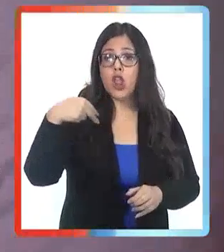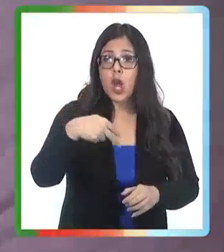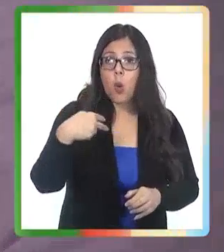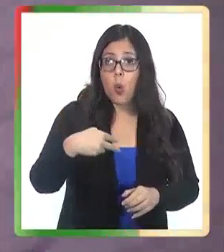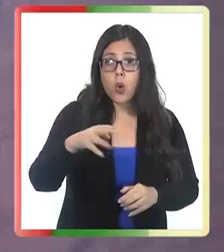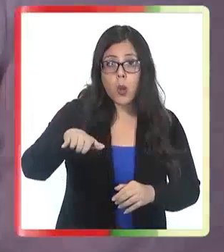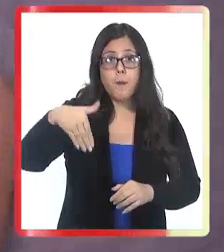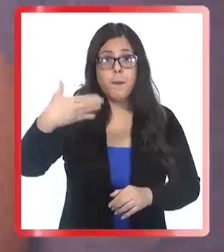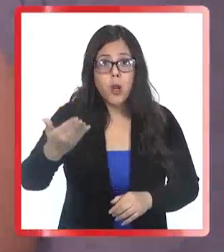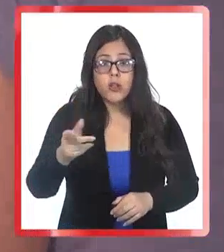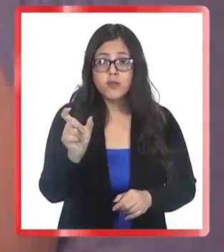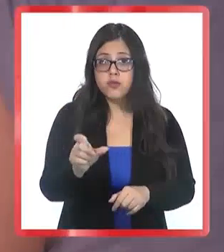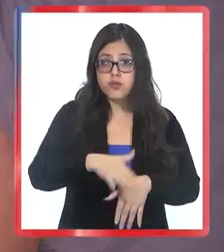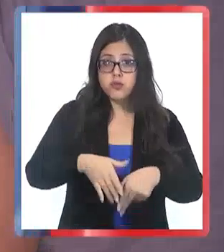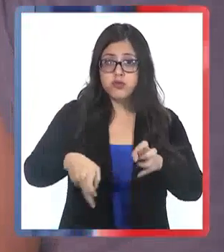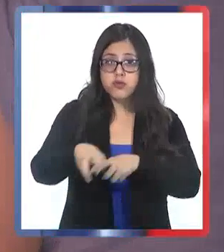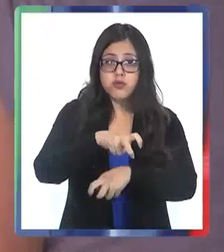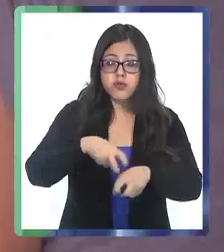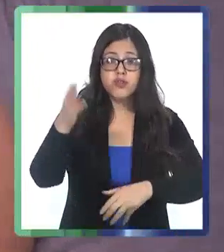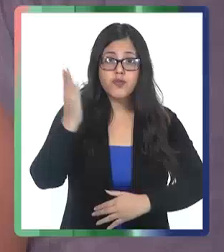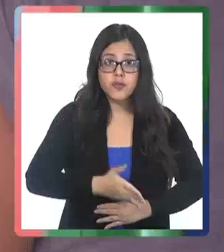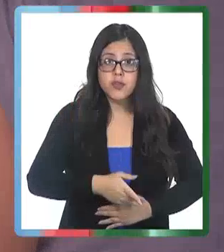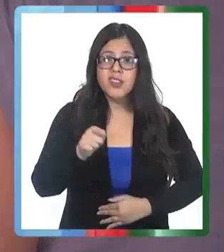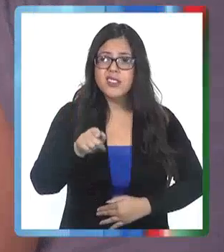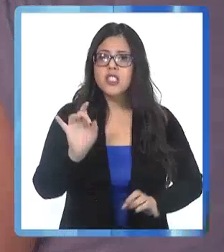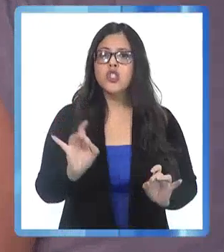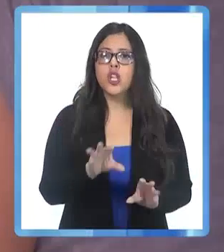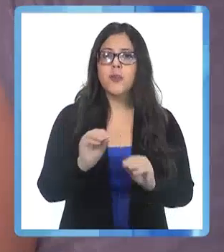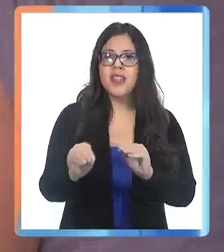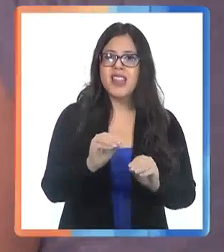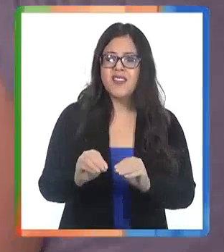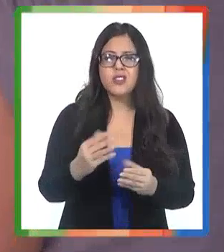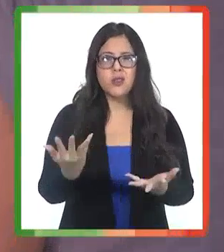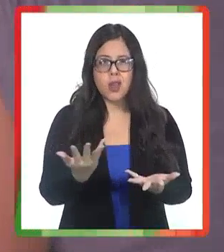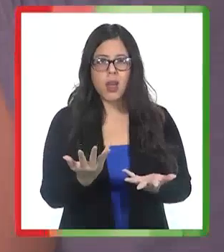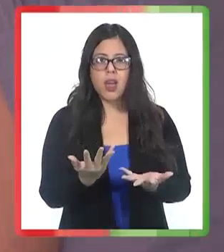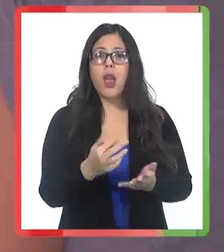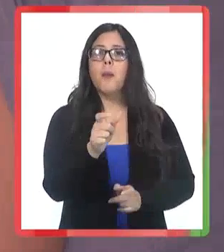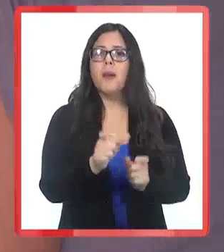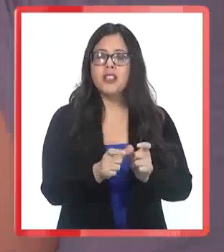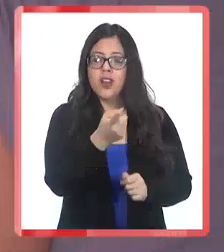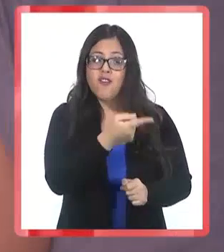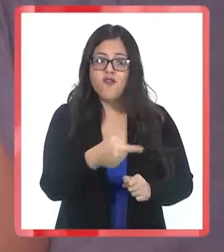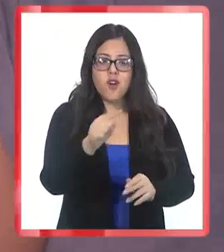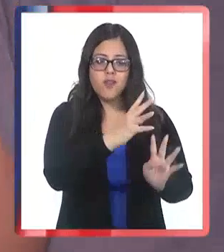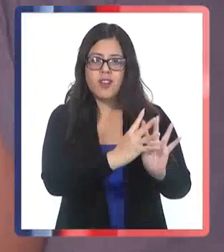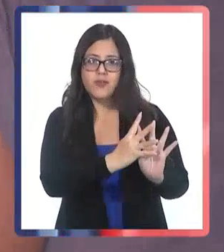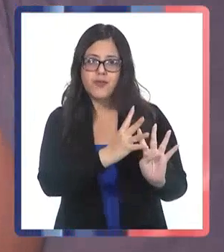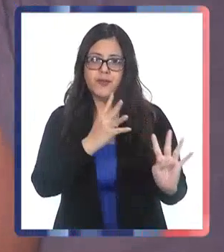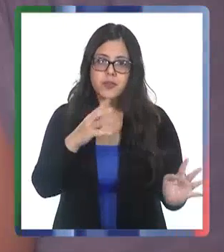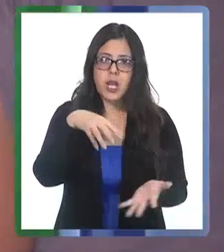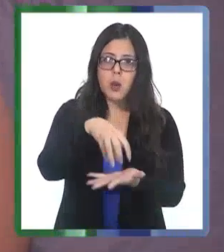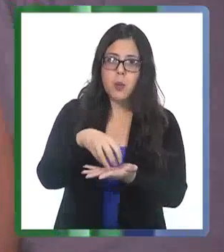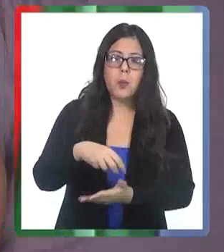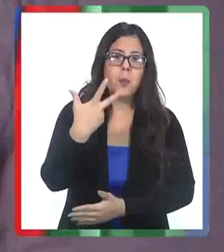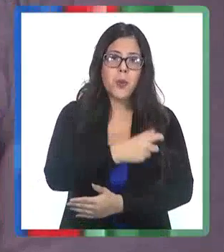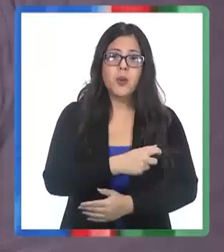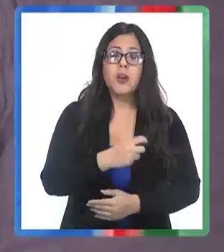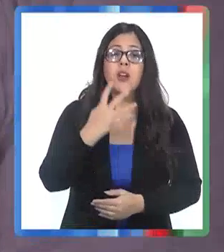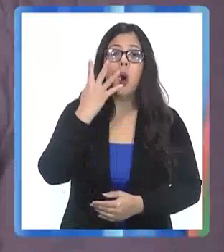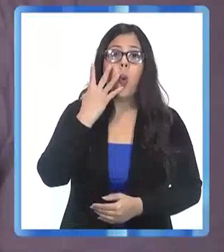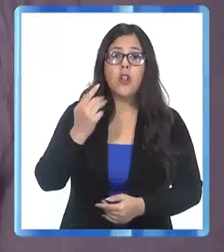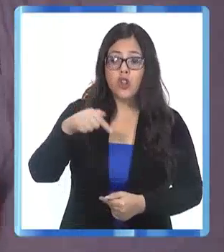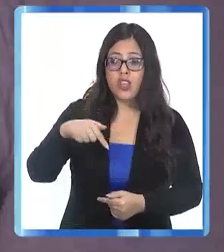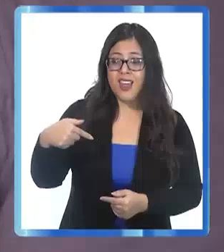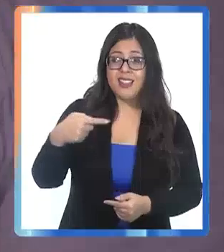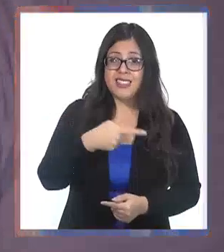quedarán con sus pases de movilidad bloqueados. Esa sola advertencia ha hecho que las filas vuelvan a los puntos de vacunación. En los primeros